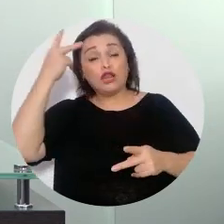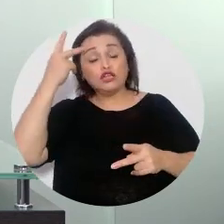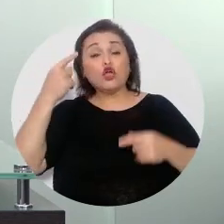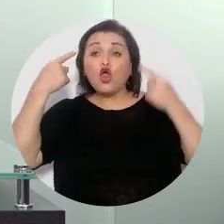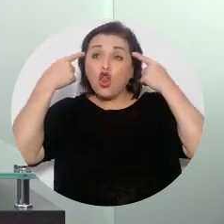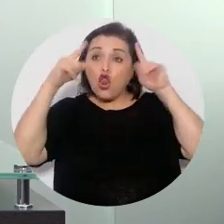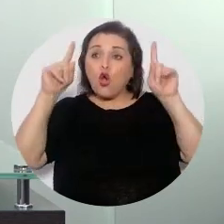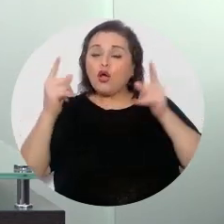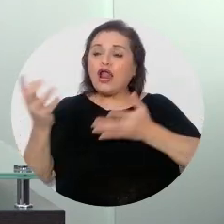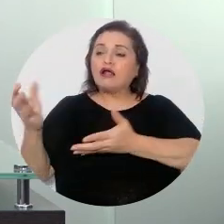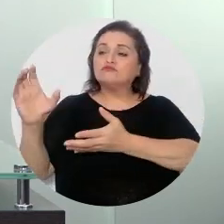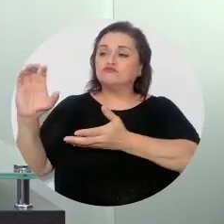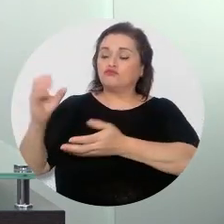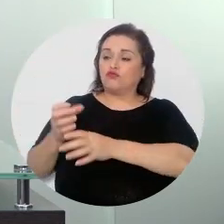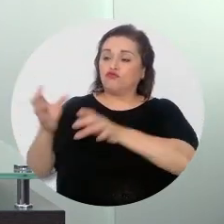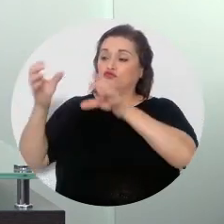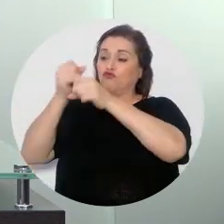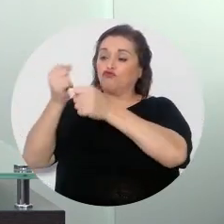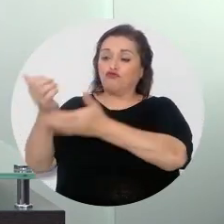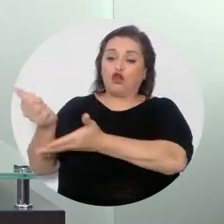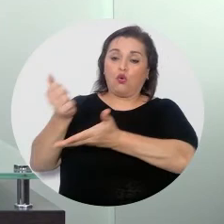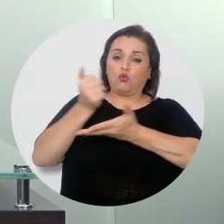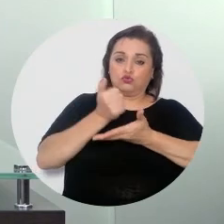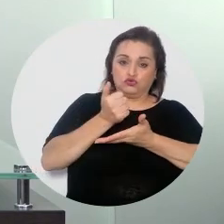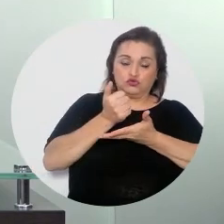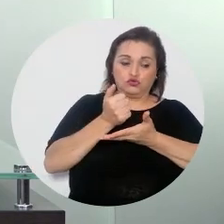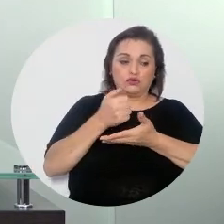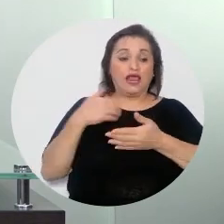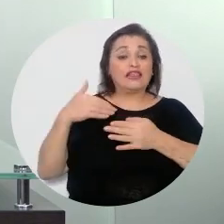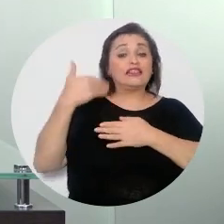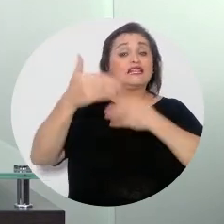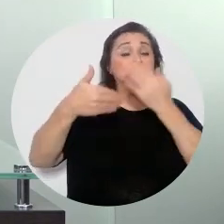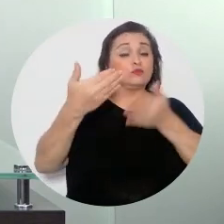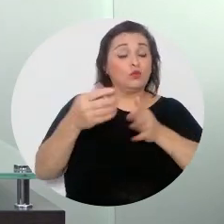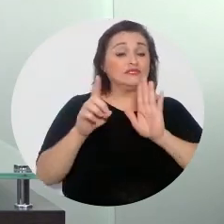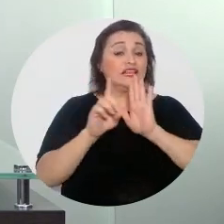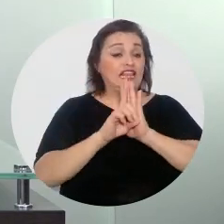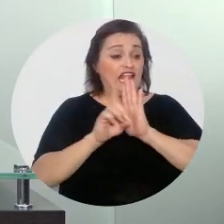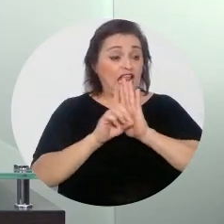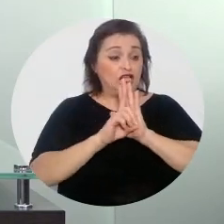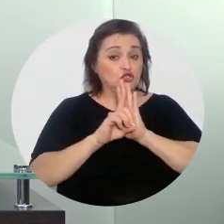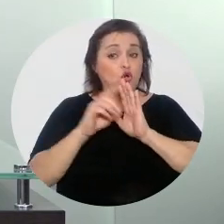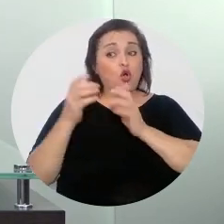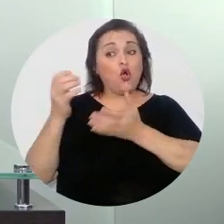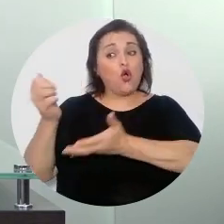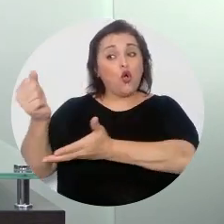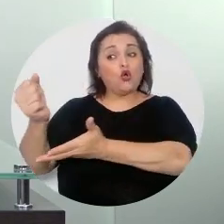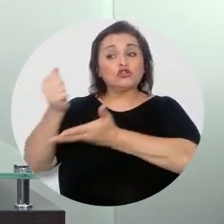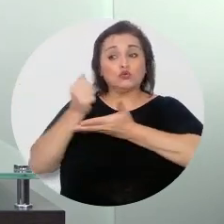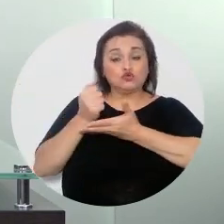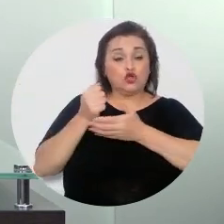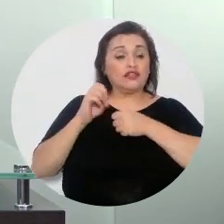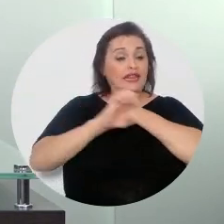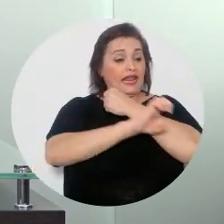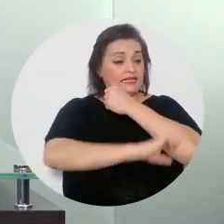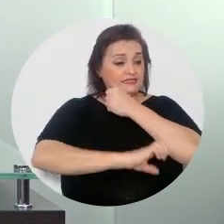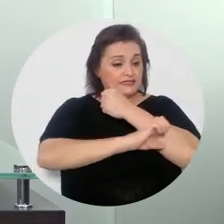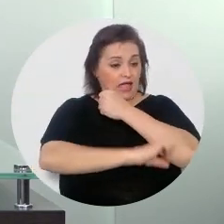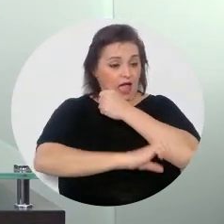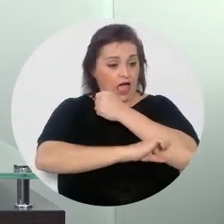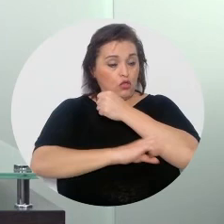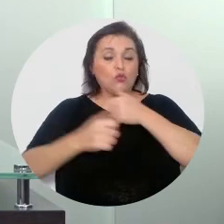partidos políticos logran obtener recursos mediante la cesión de su eventual derecho a la contribución estatal